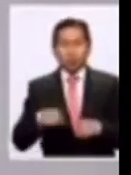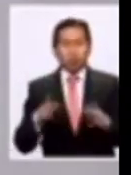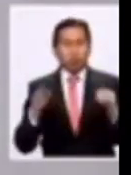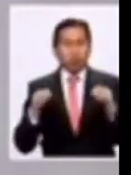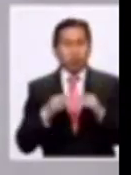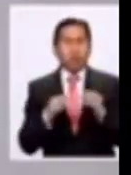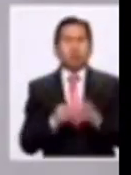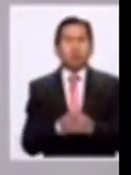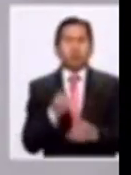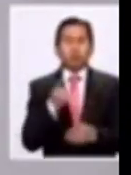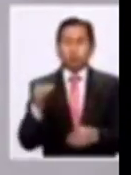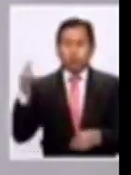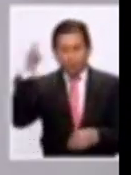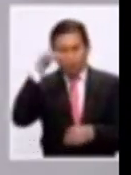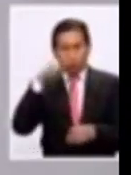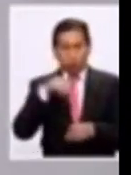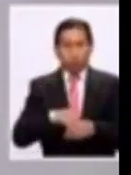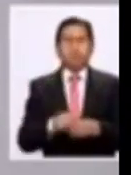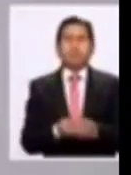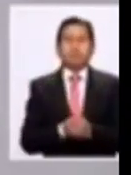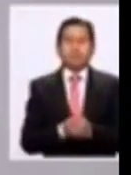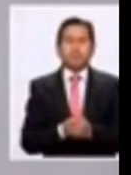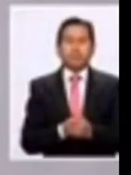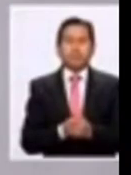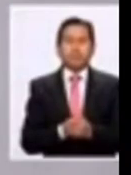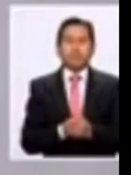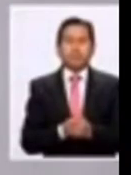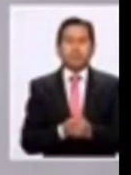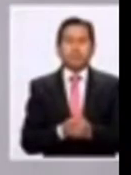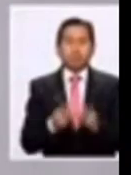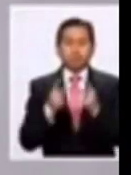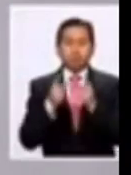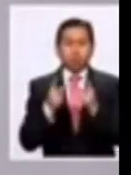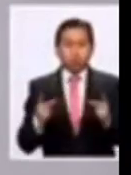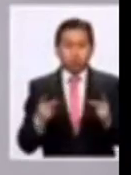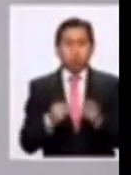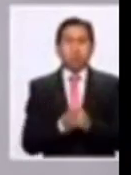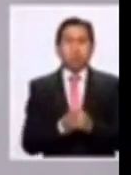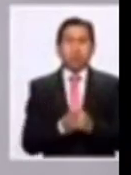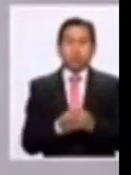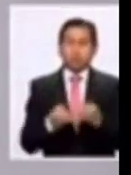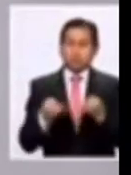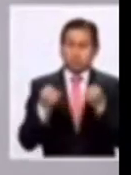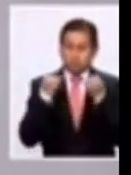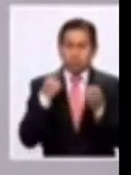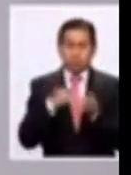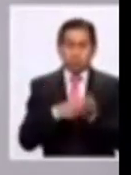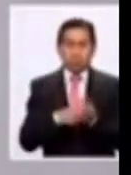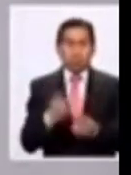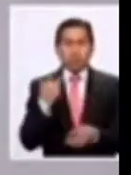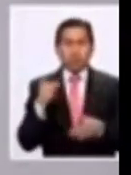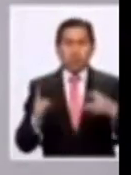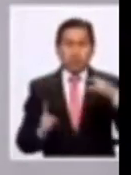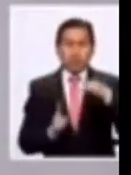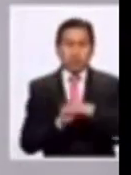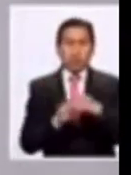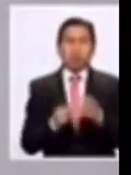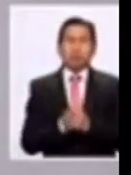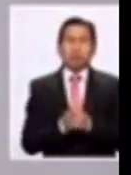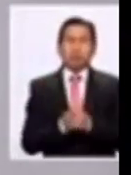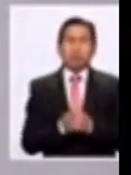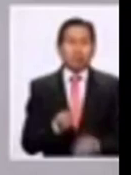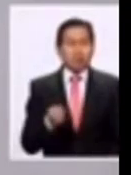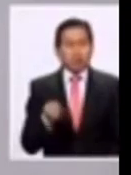y uno en el alto en potosí se reportan tres casos de